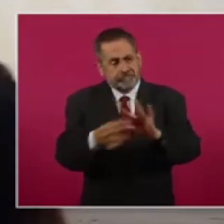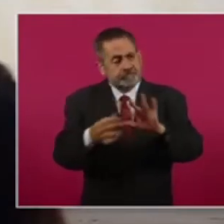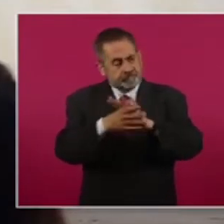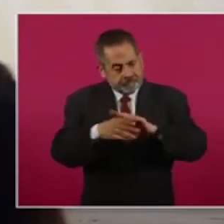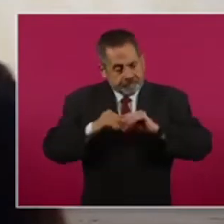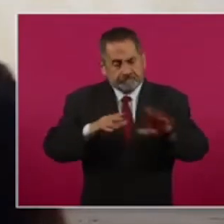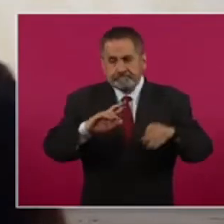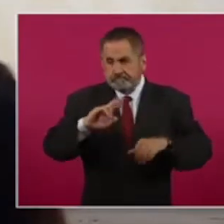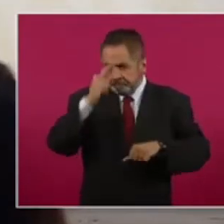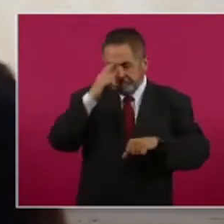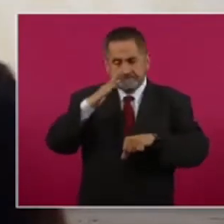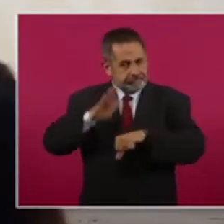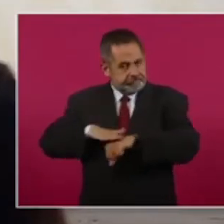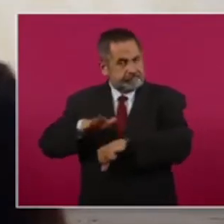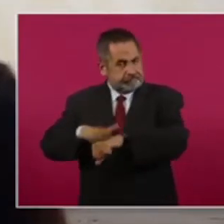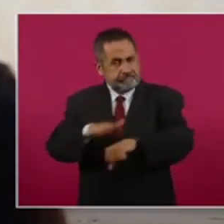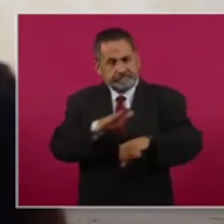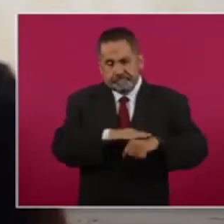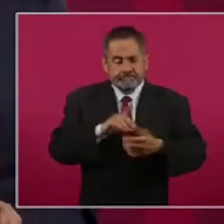recordando,